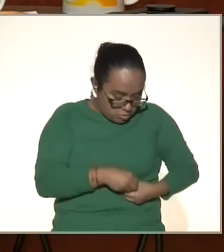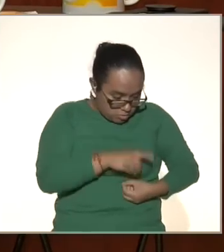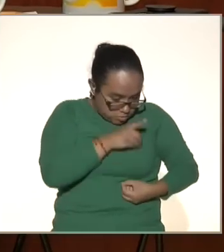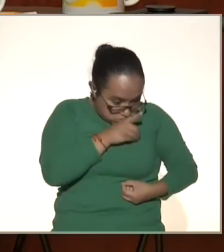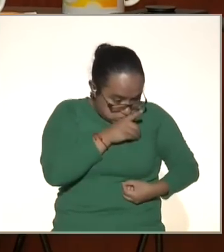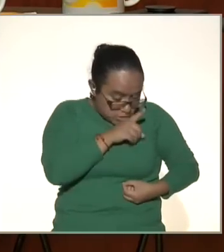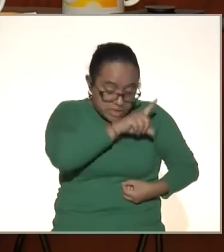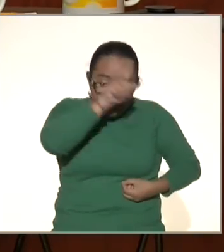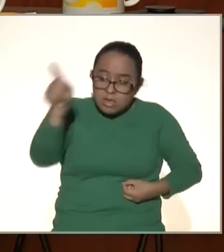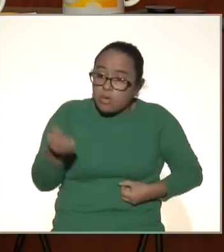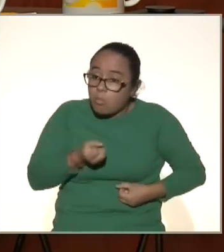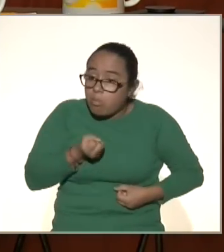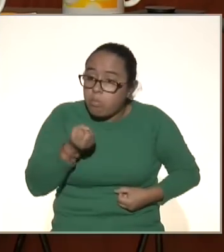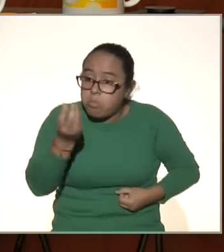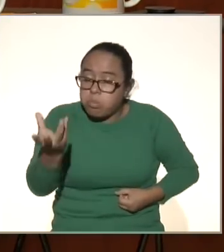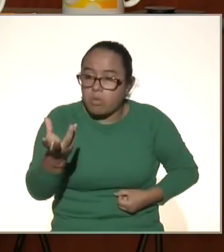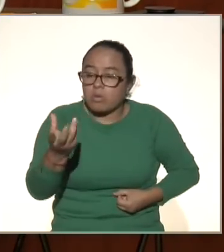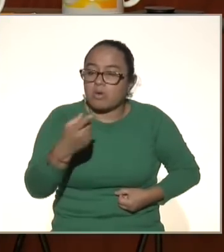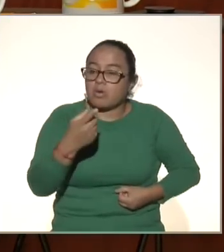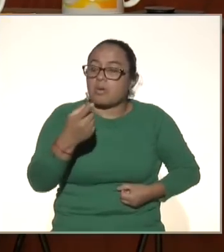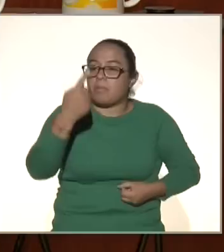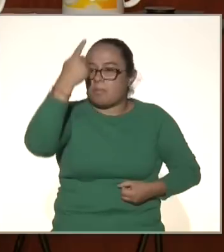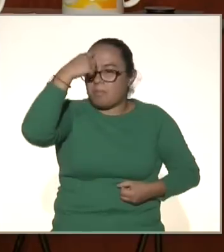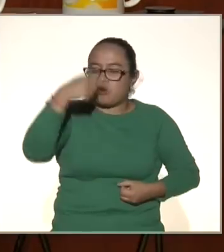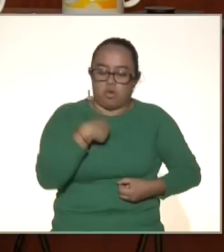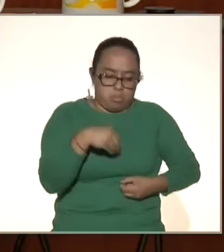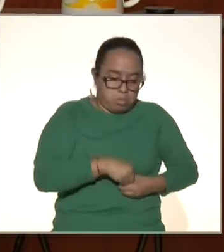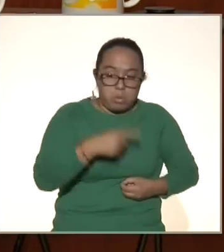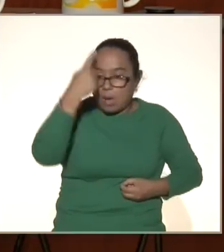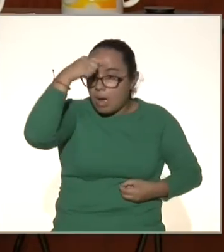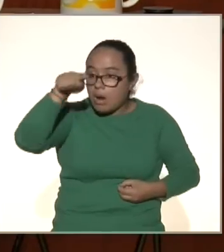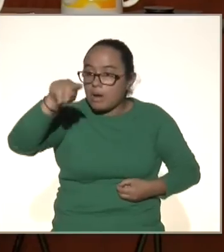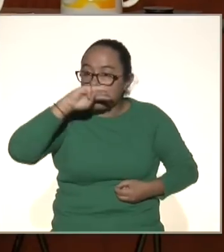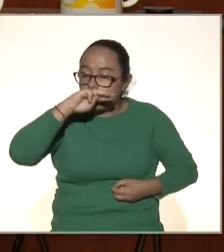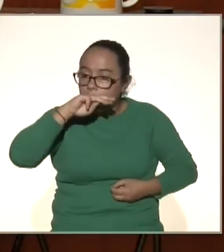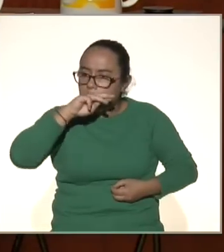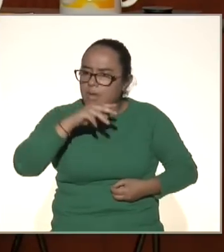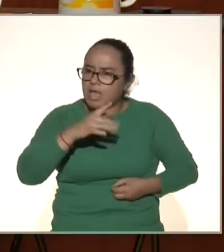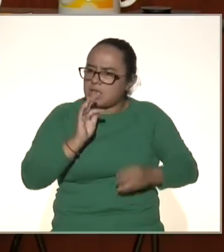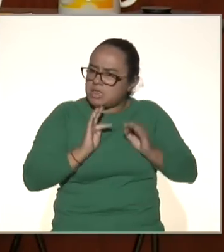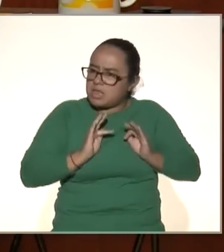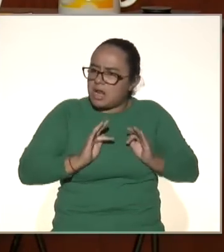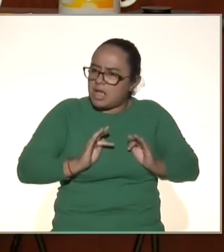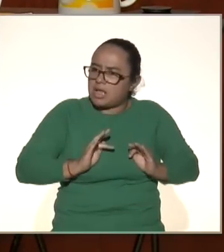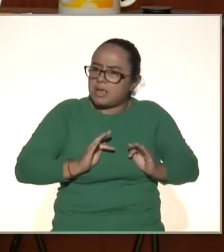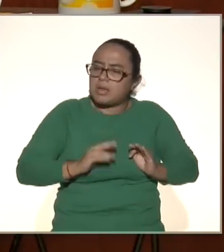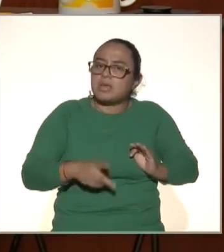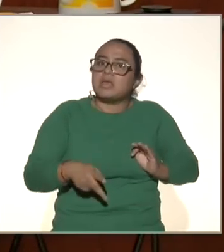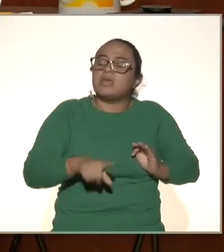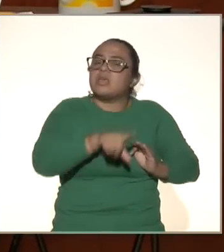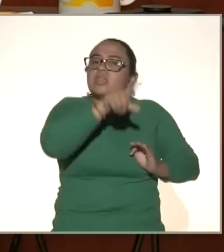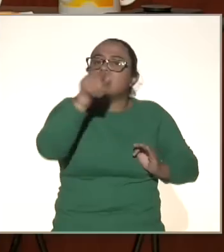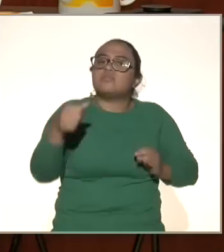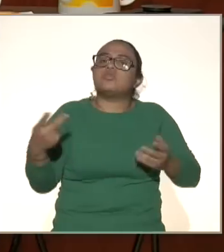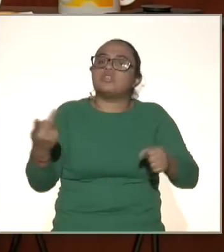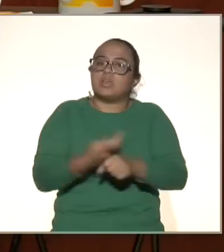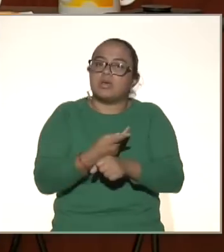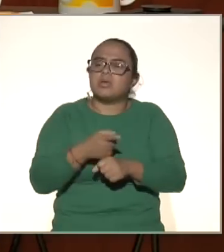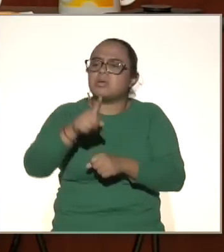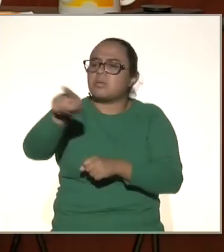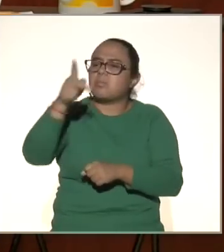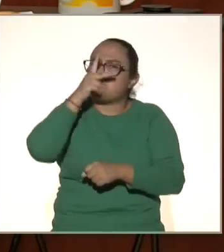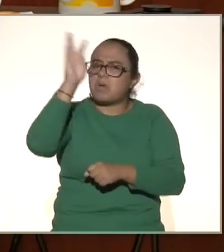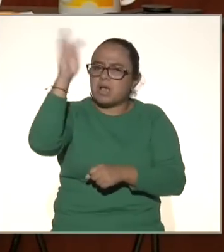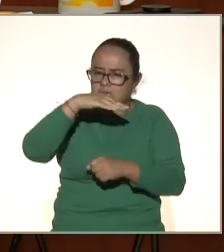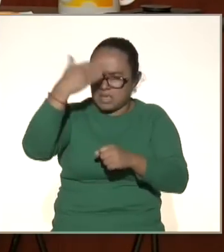Para que nadie fuera a pasar nada, mi mamá no se desgarrara, y en realidad era un secreto a voces, porque el padrastro lo